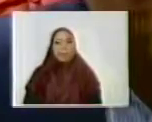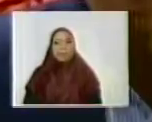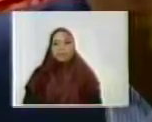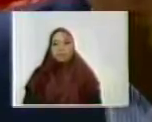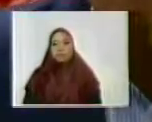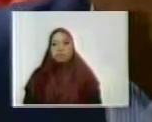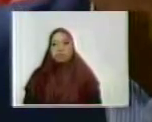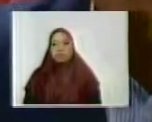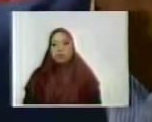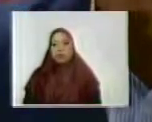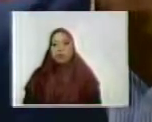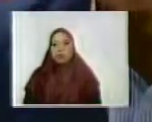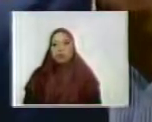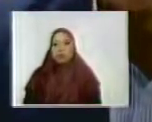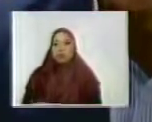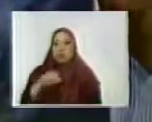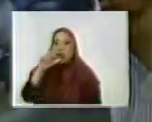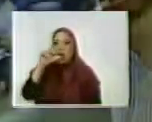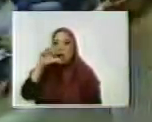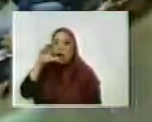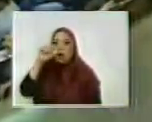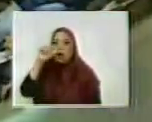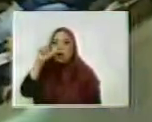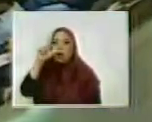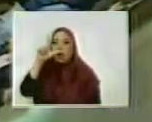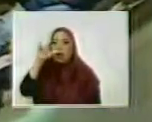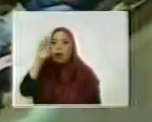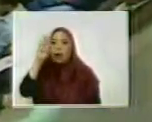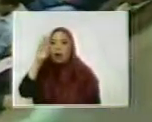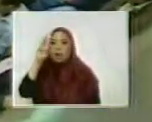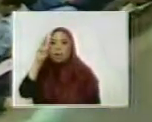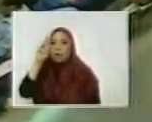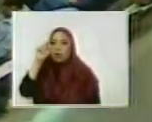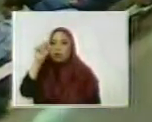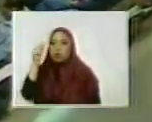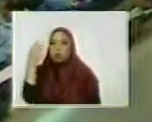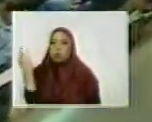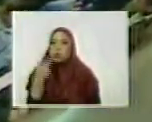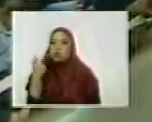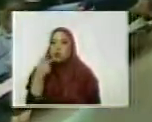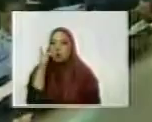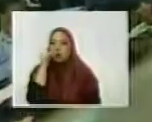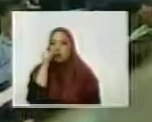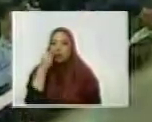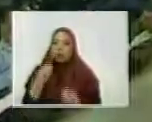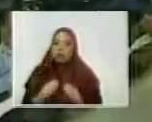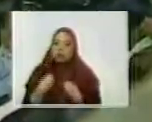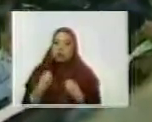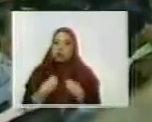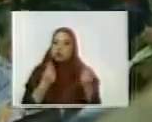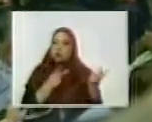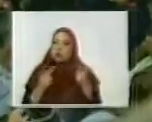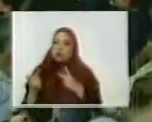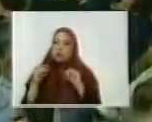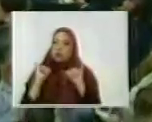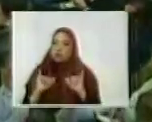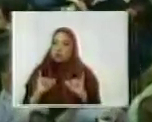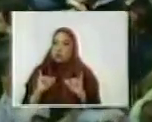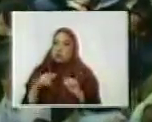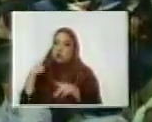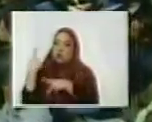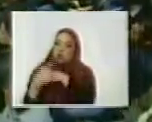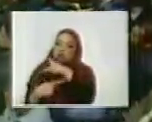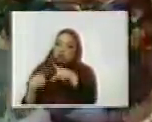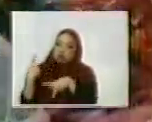el Cabito Chirino, y Jacobo, que anda también por aquí, que militó en ese largo